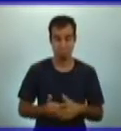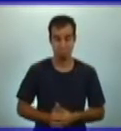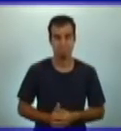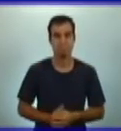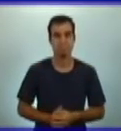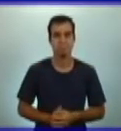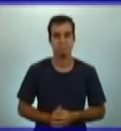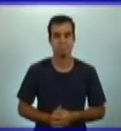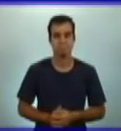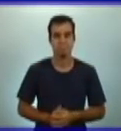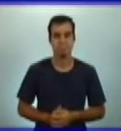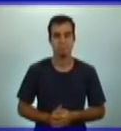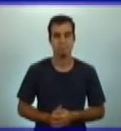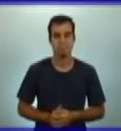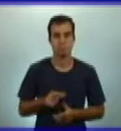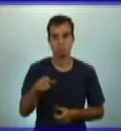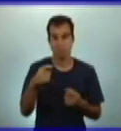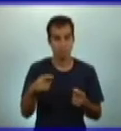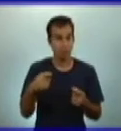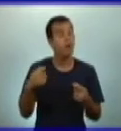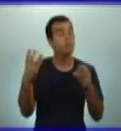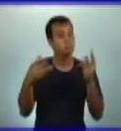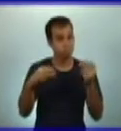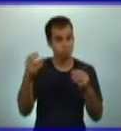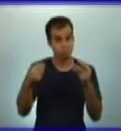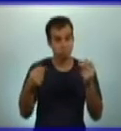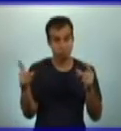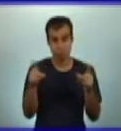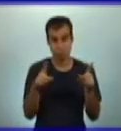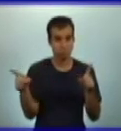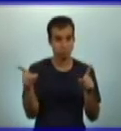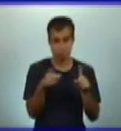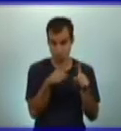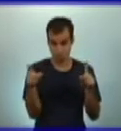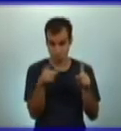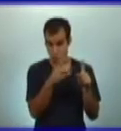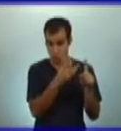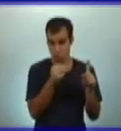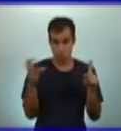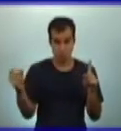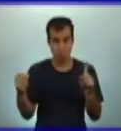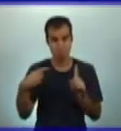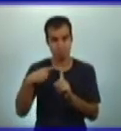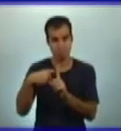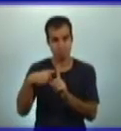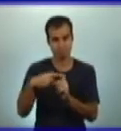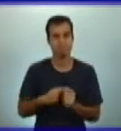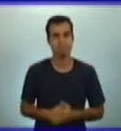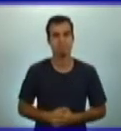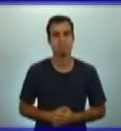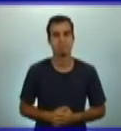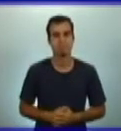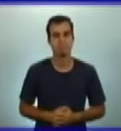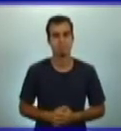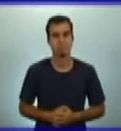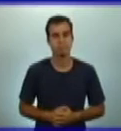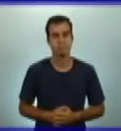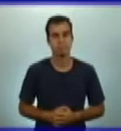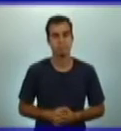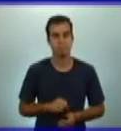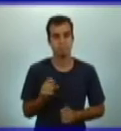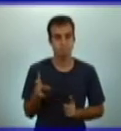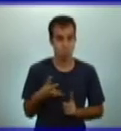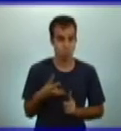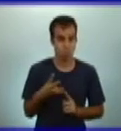8.650. Calcula la suma. Y el ejercicio 4, voy a leerlo los dos por lo que les voy a decir a